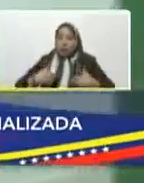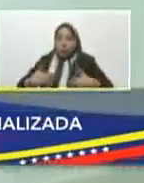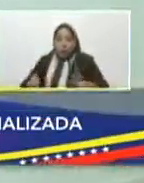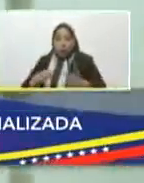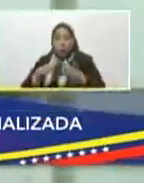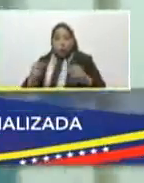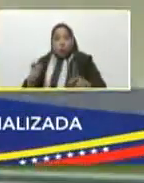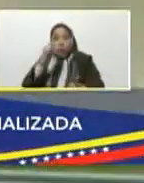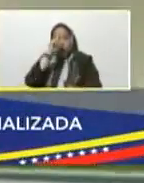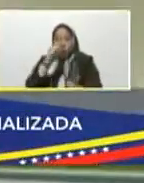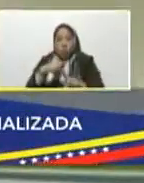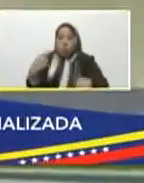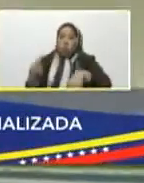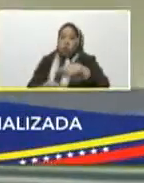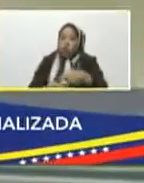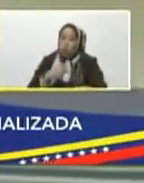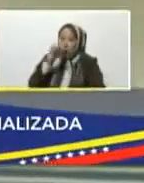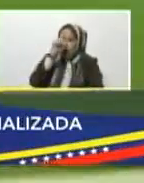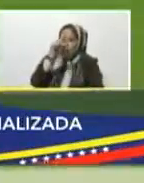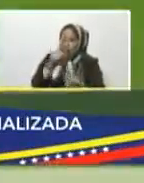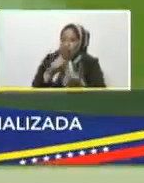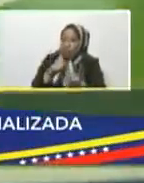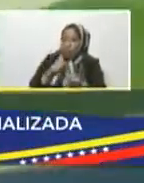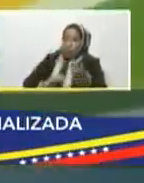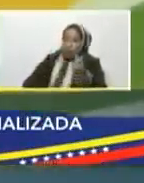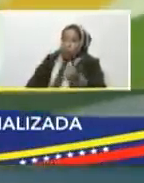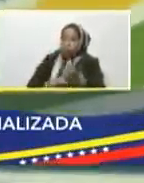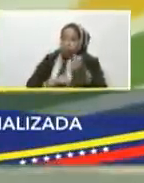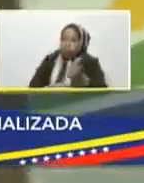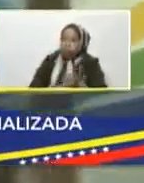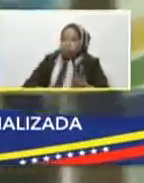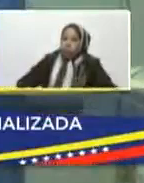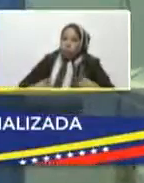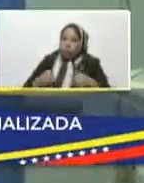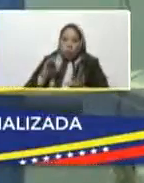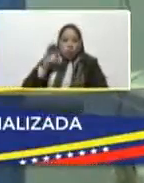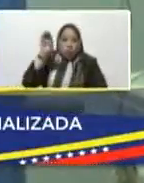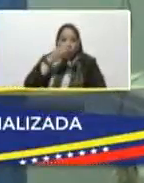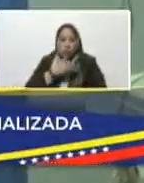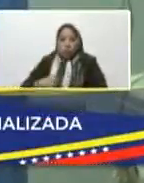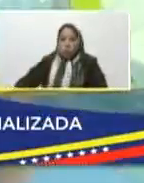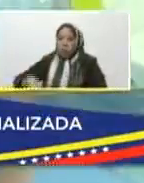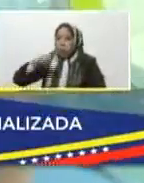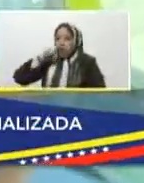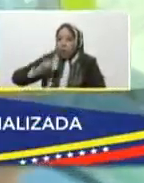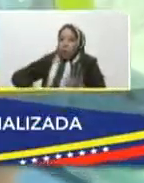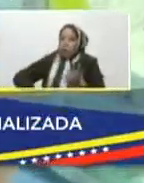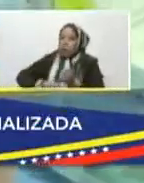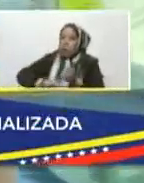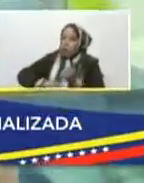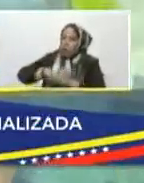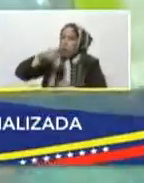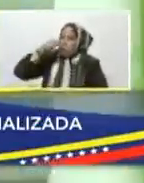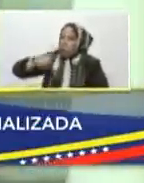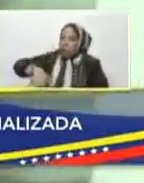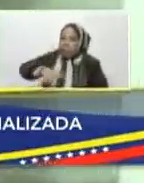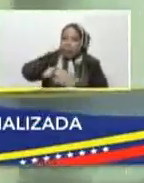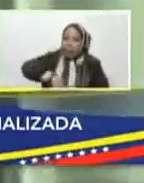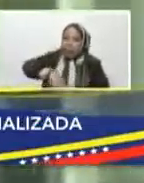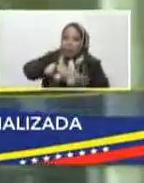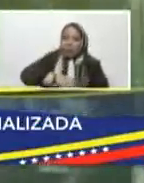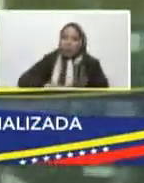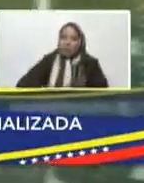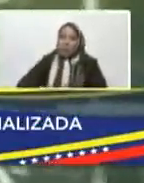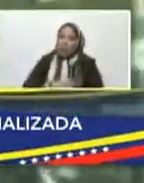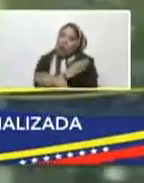todos los logros de la revolución. Siga adelante nuestro presidente, que aquí tiene un pueblo que lo respalda para seguir adelante. Un